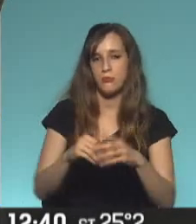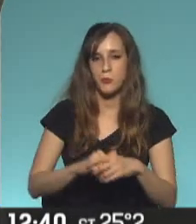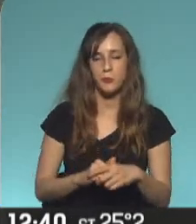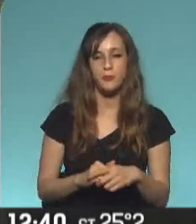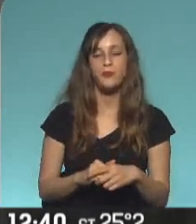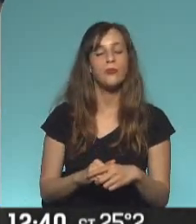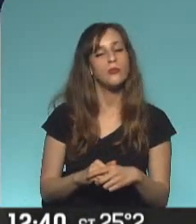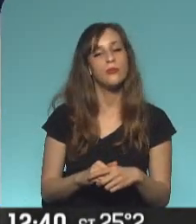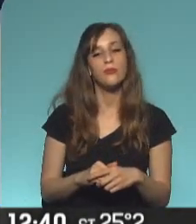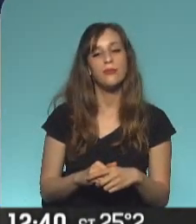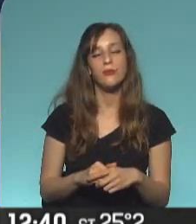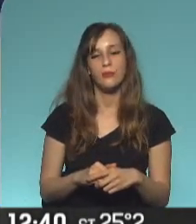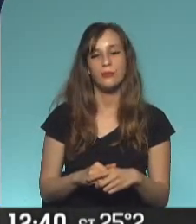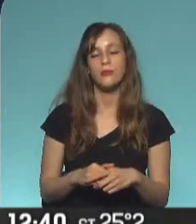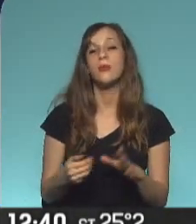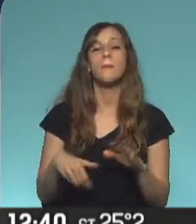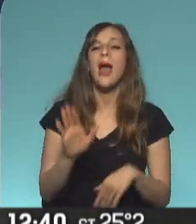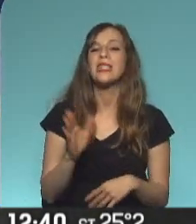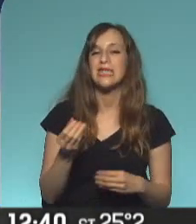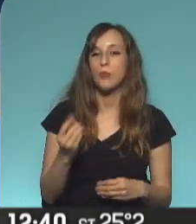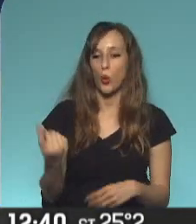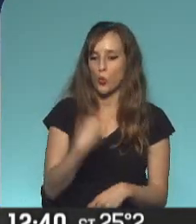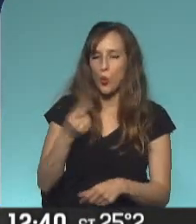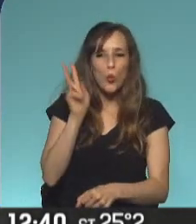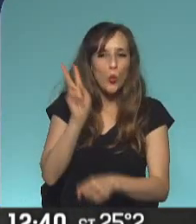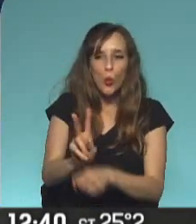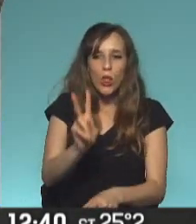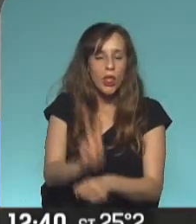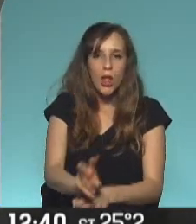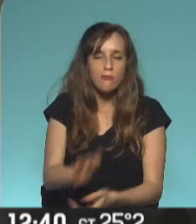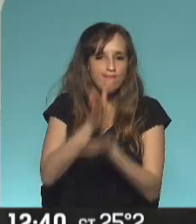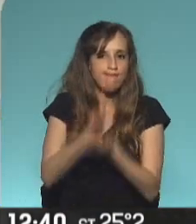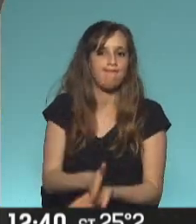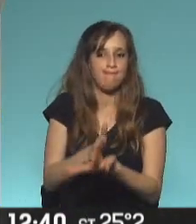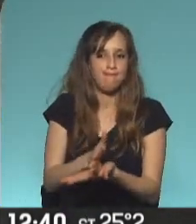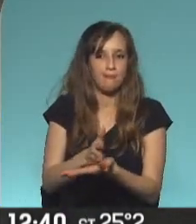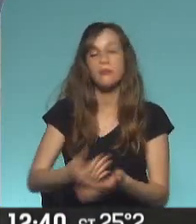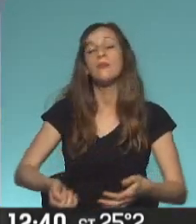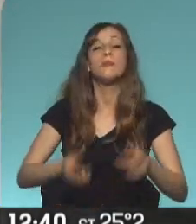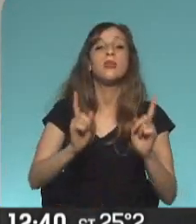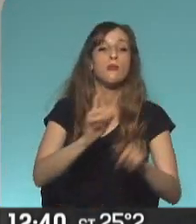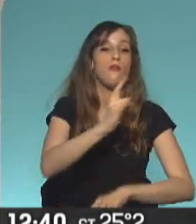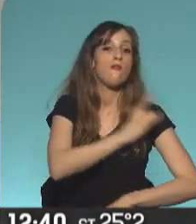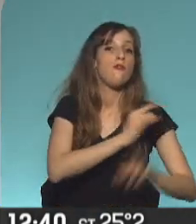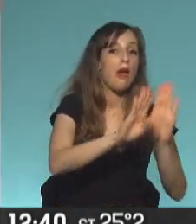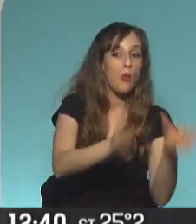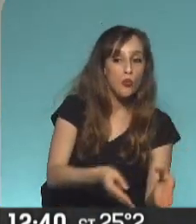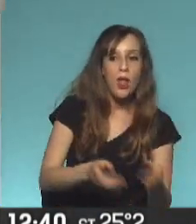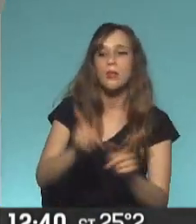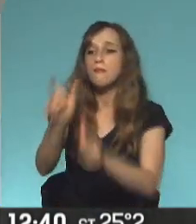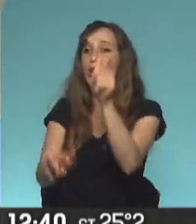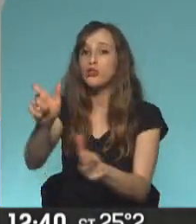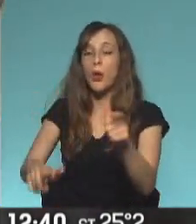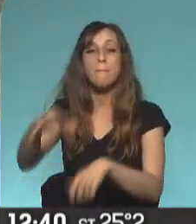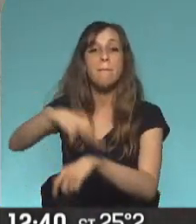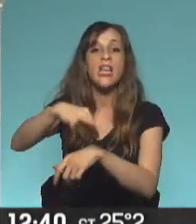Más que nada porque estamos muy bien cuidados, tanto por la facultad como por los propios pacientes.